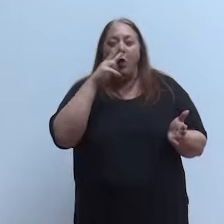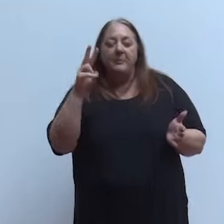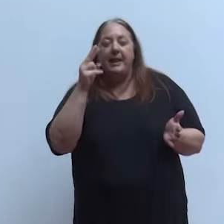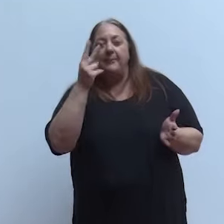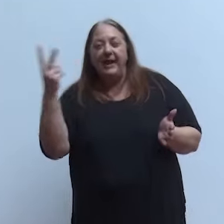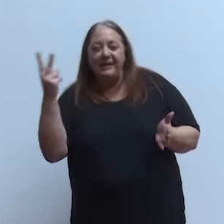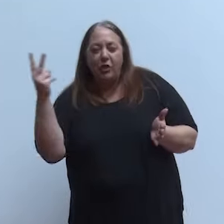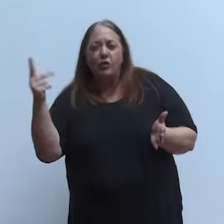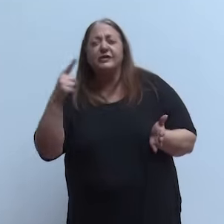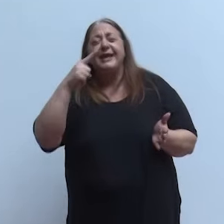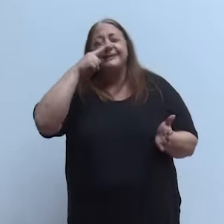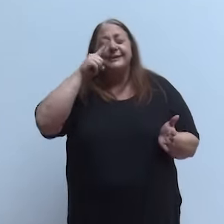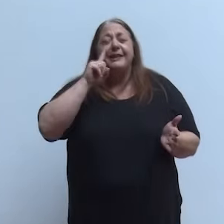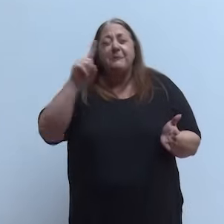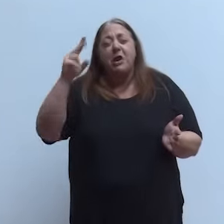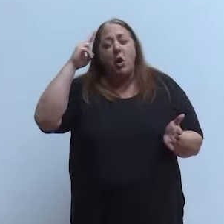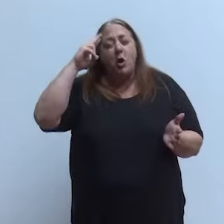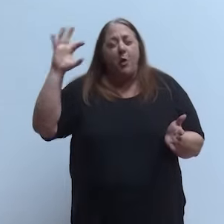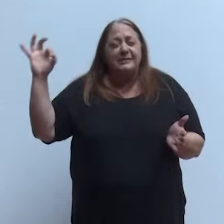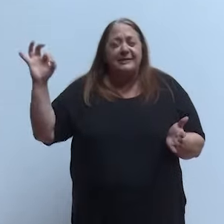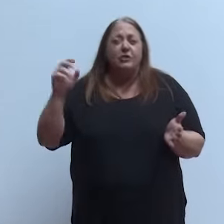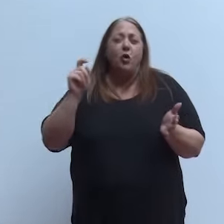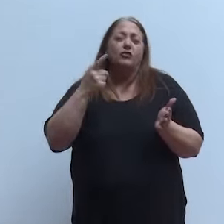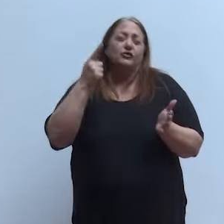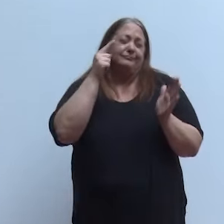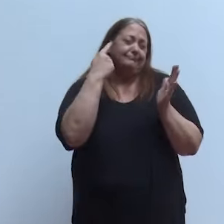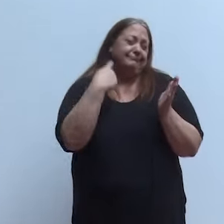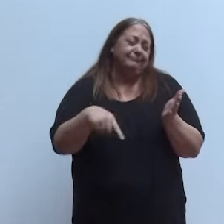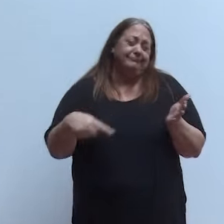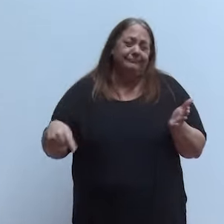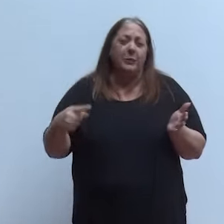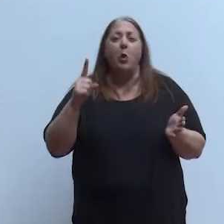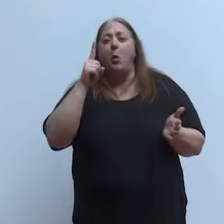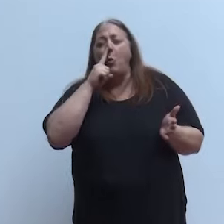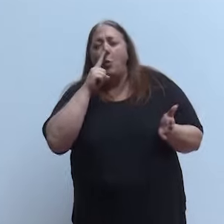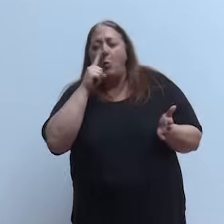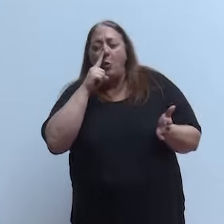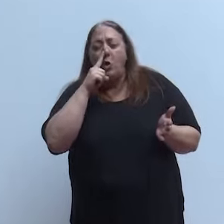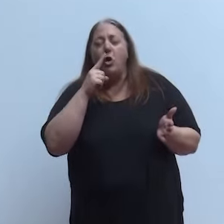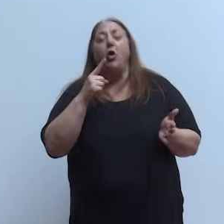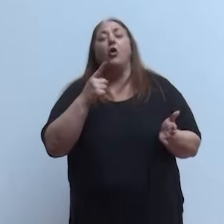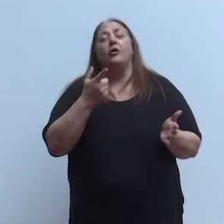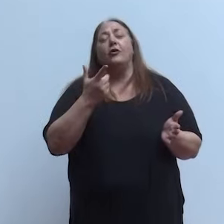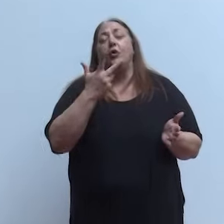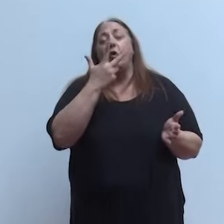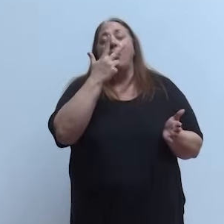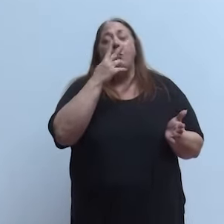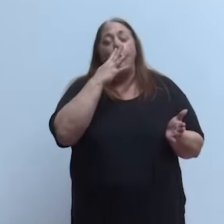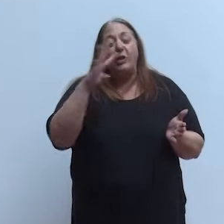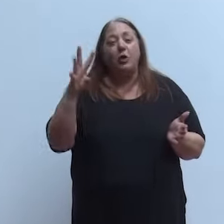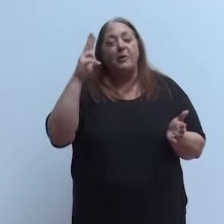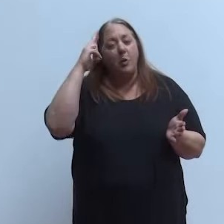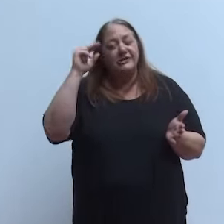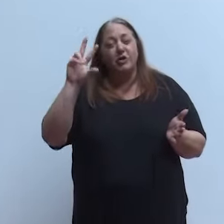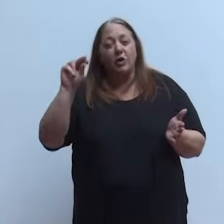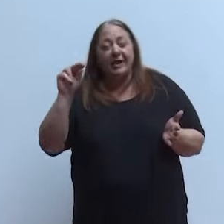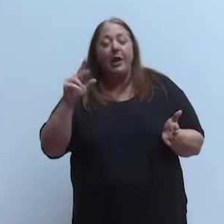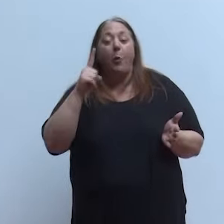7130 casos julio del 2023 4230 y octubre del 2023